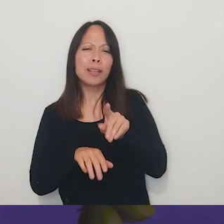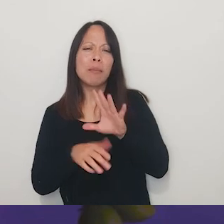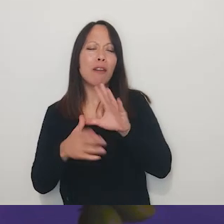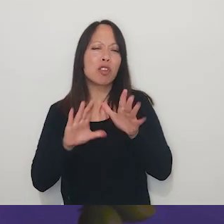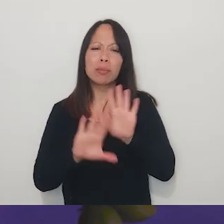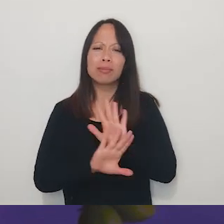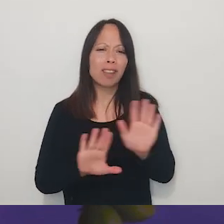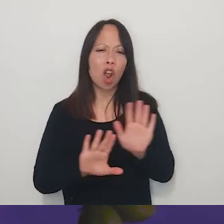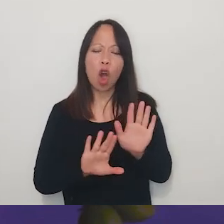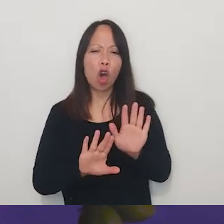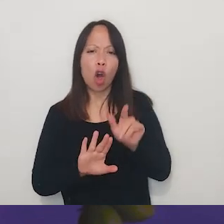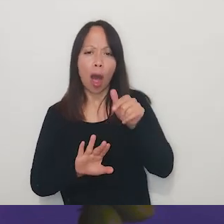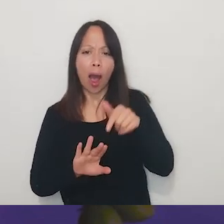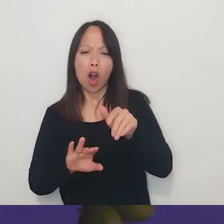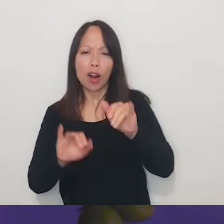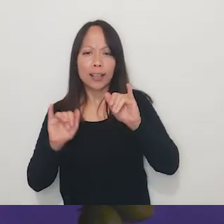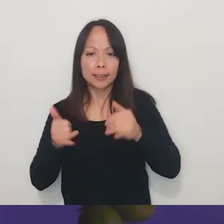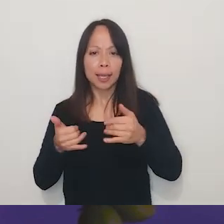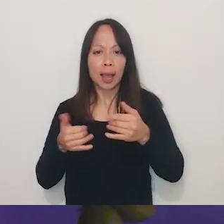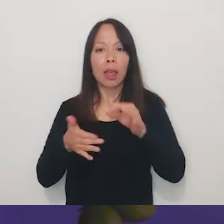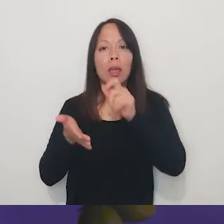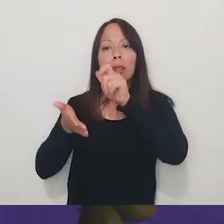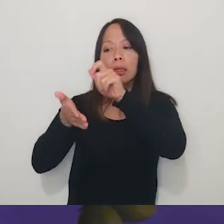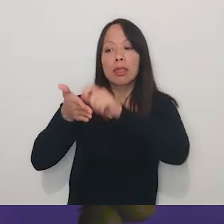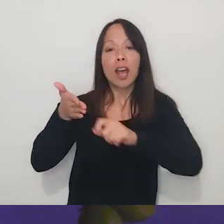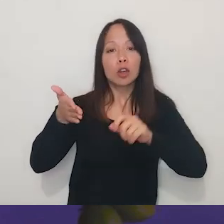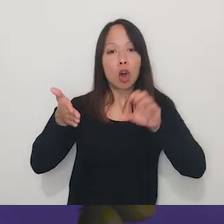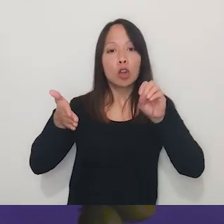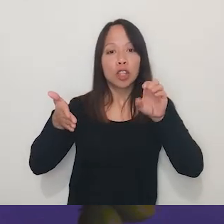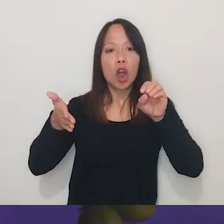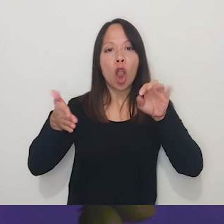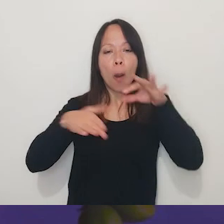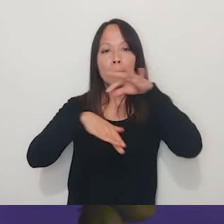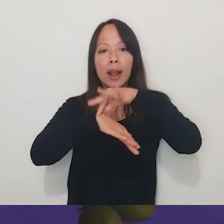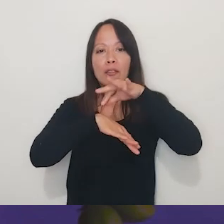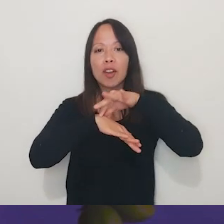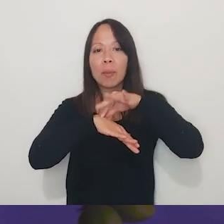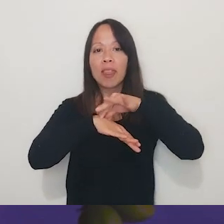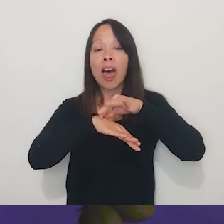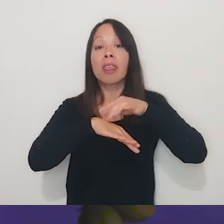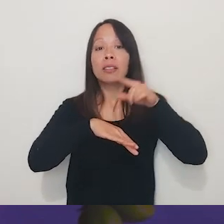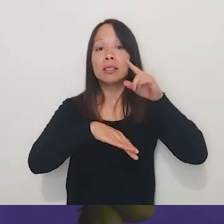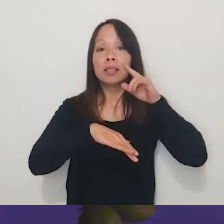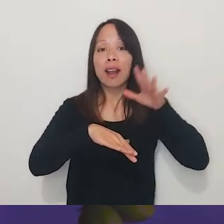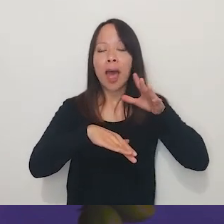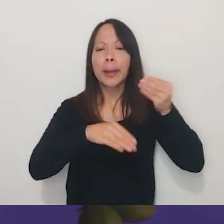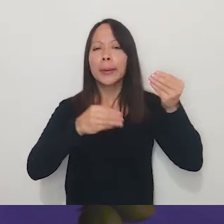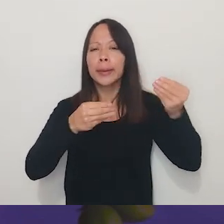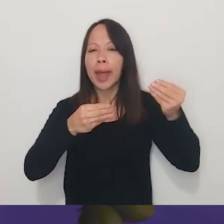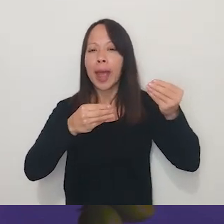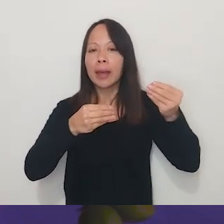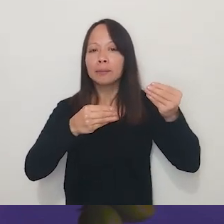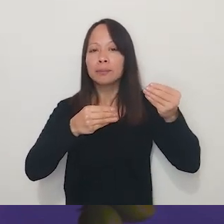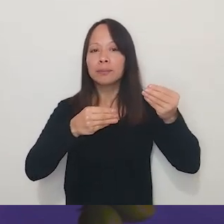última instancia cuando ya hay una desesperación absoluta. El diagnóstico temprano evita secuelas y